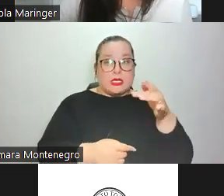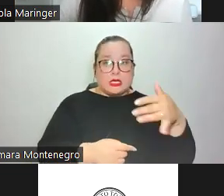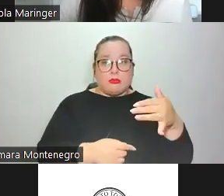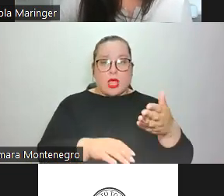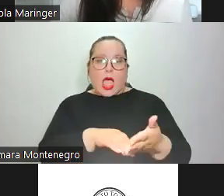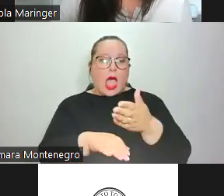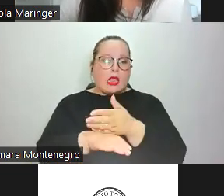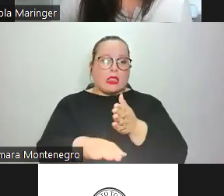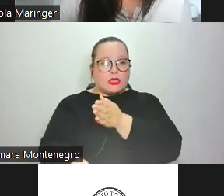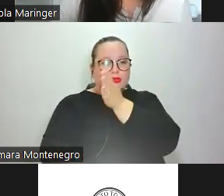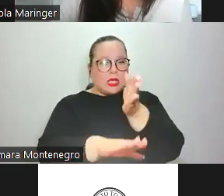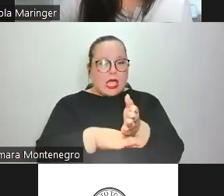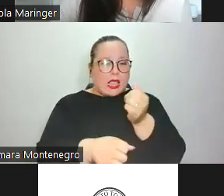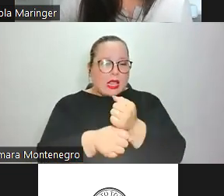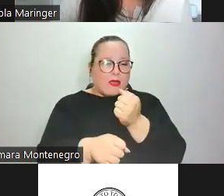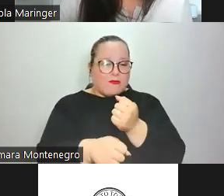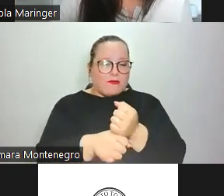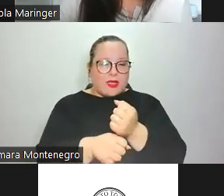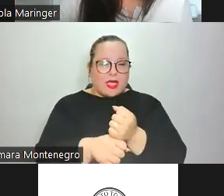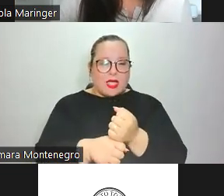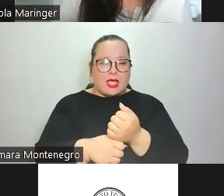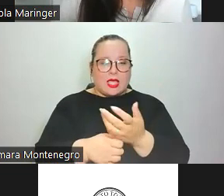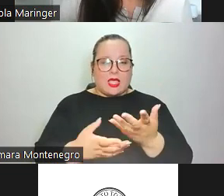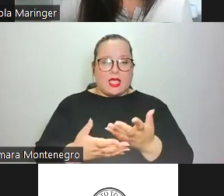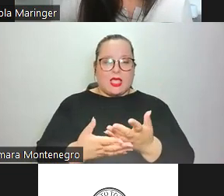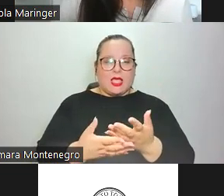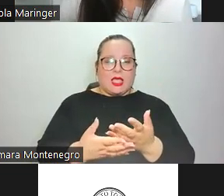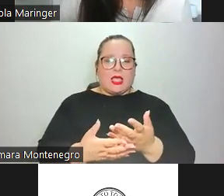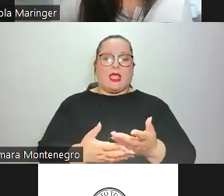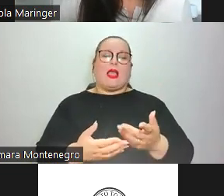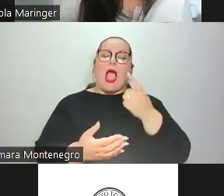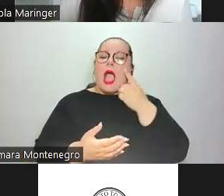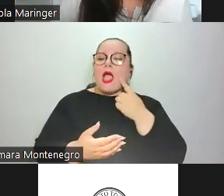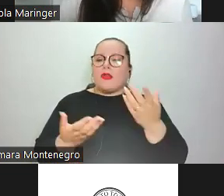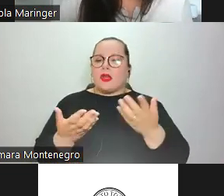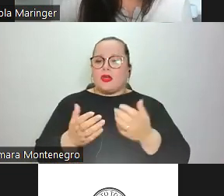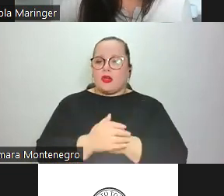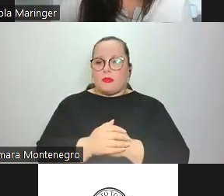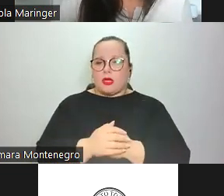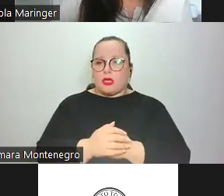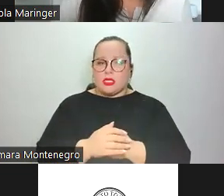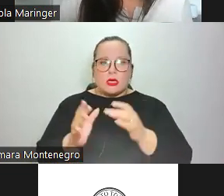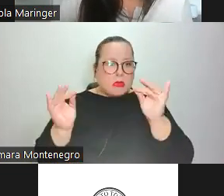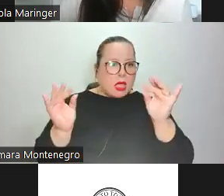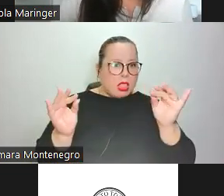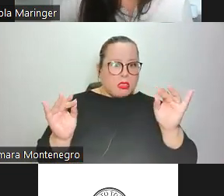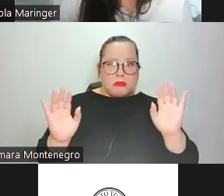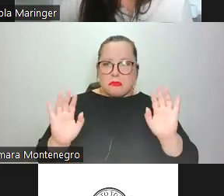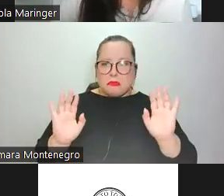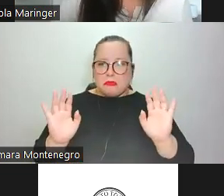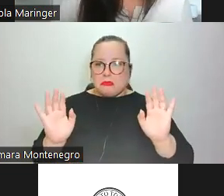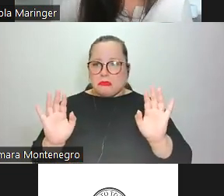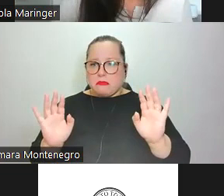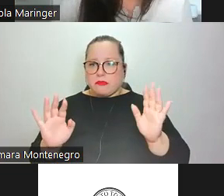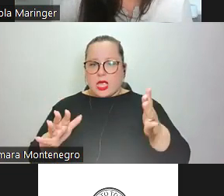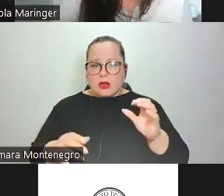mundo, ¿cierto?, a mostrar nuestras competencias y nuestra propuesta de valor. Ahí preguntan si se pega. Yo veo que no se ha pegado. Quizás Axel es